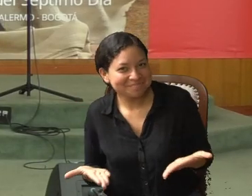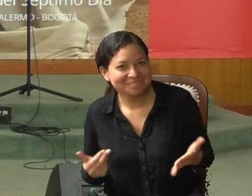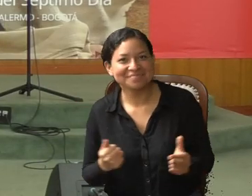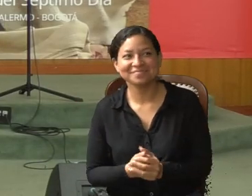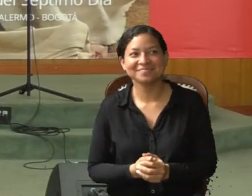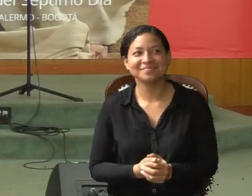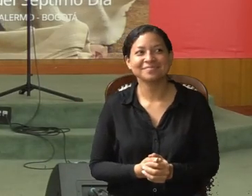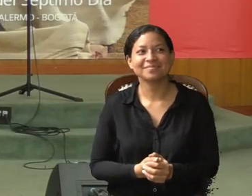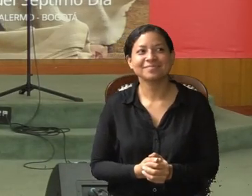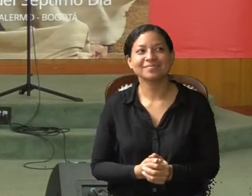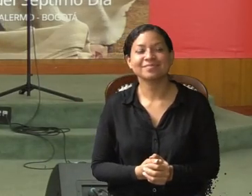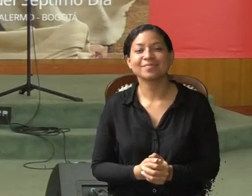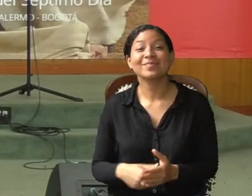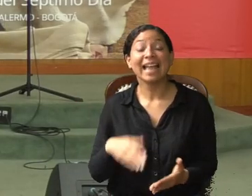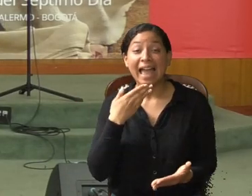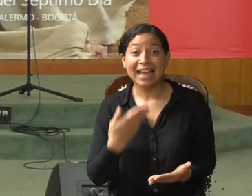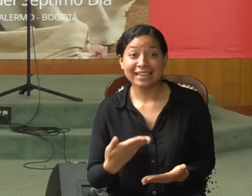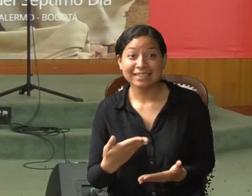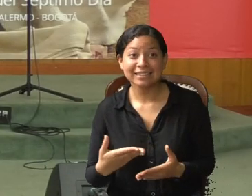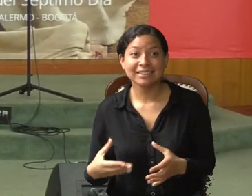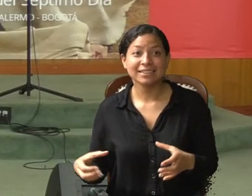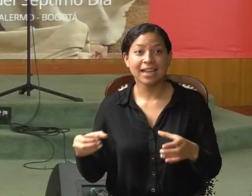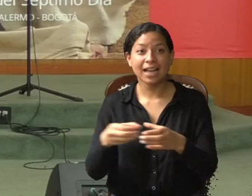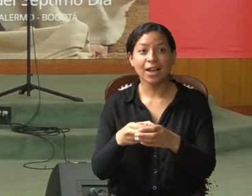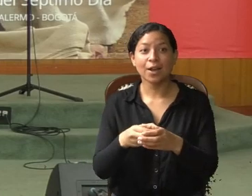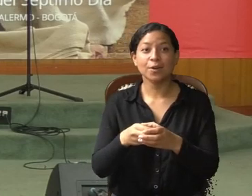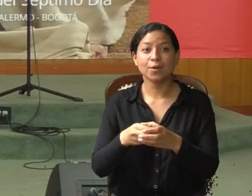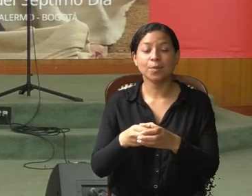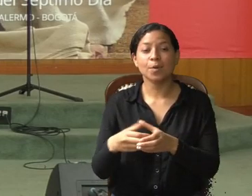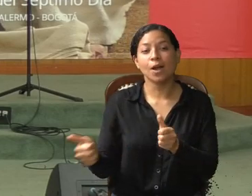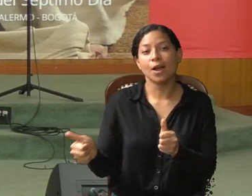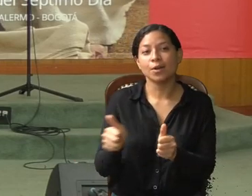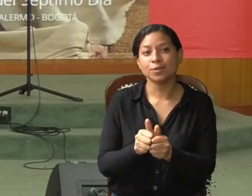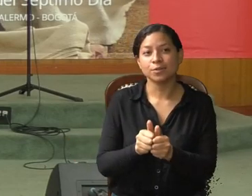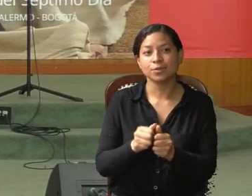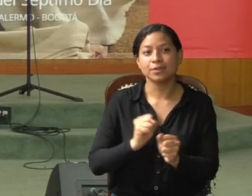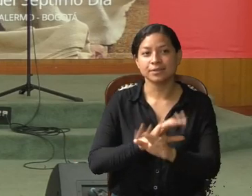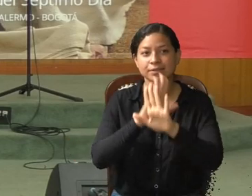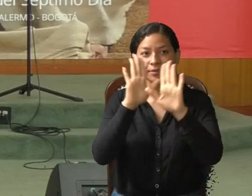Gracias al equipo de canto que nos estuvo colaborando en esta mañana.